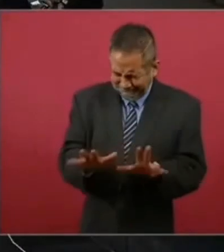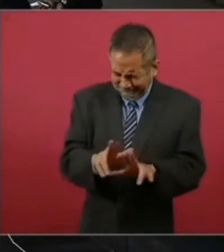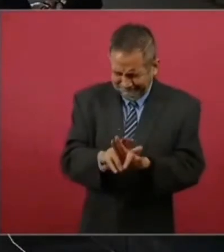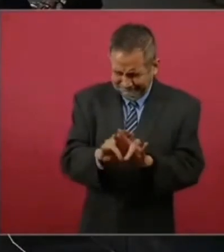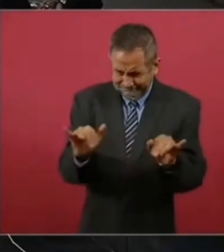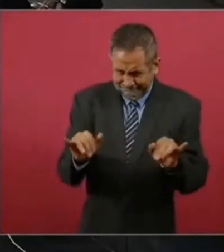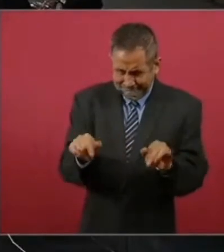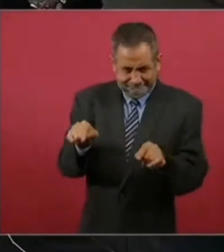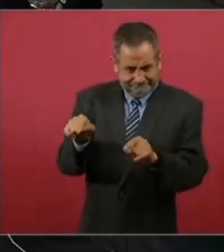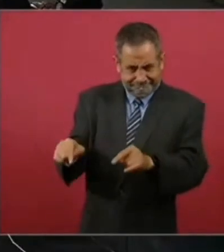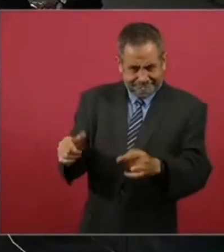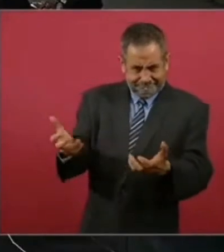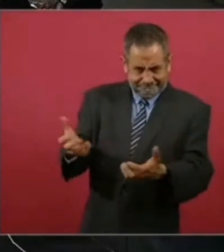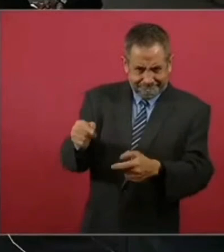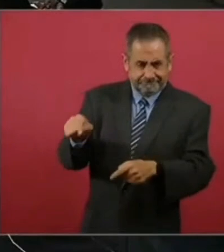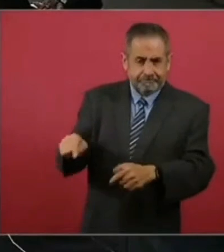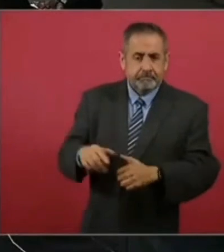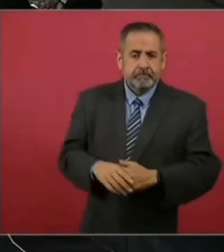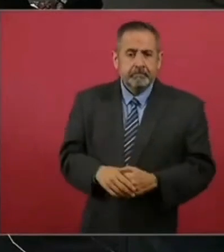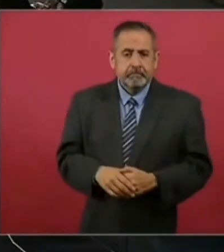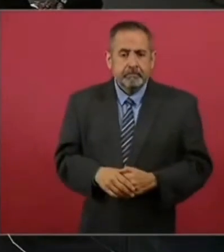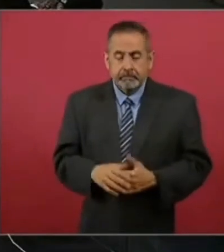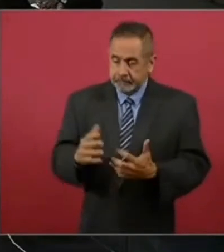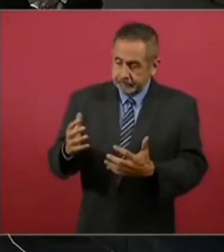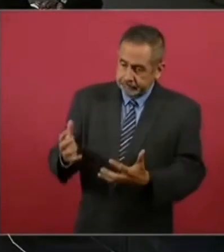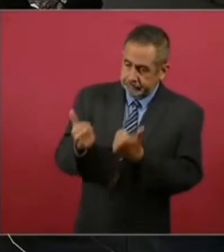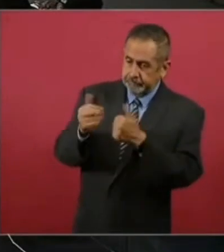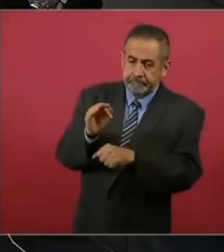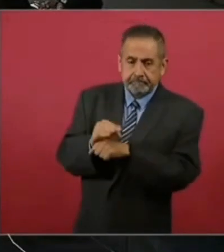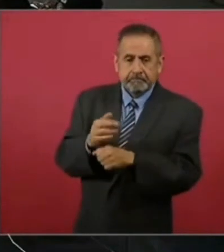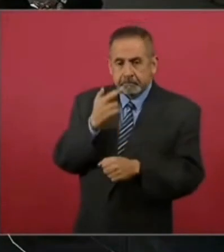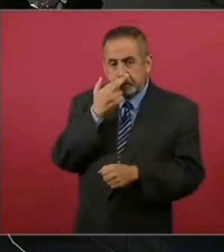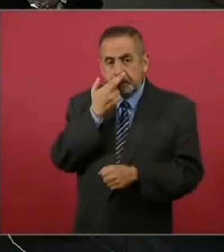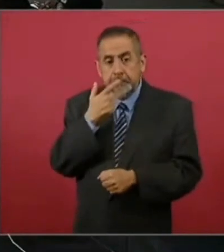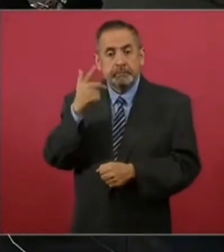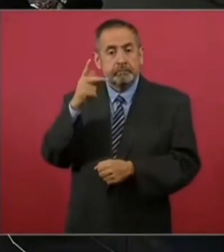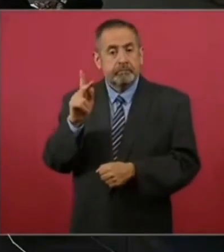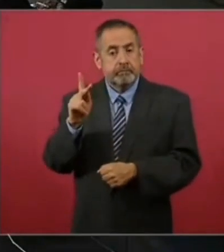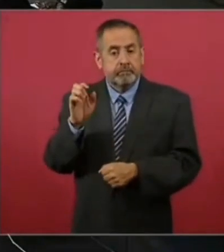importante. Ahora que ya se rescató a Pemex,